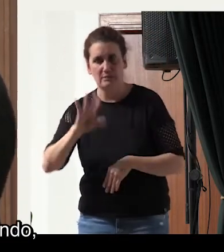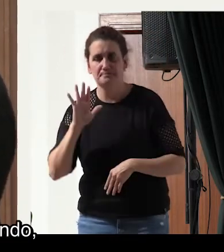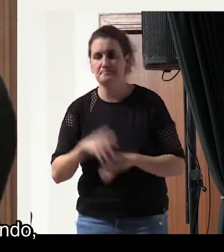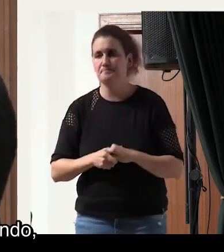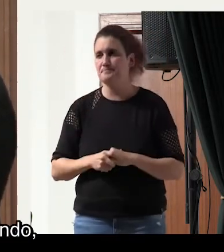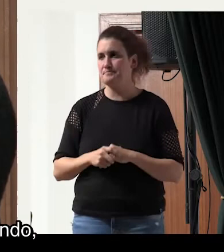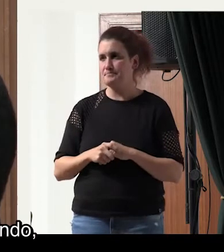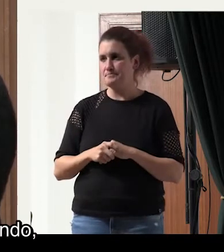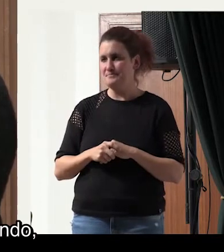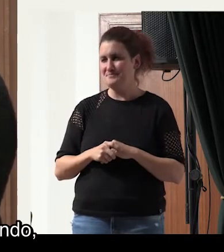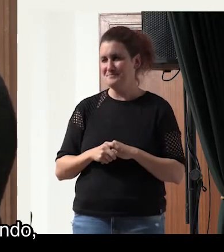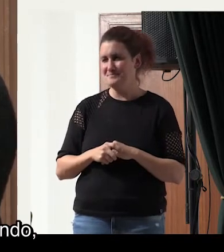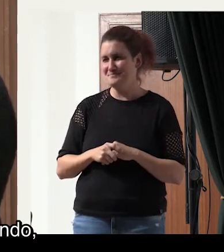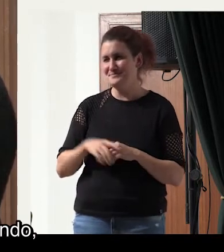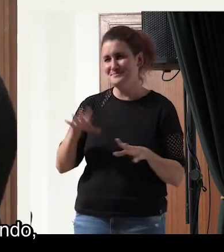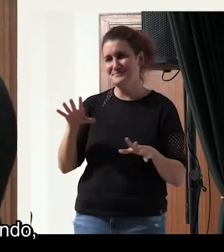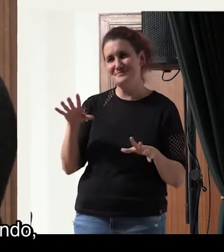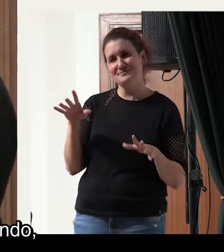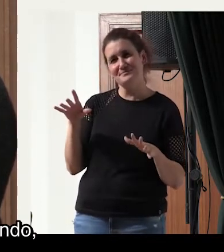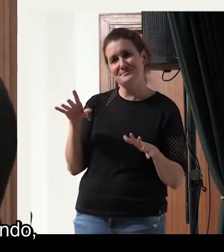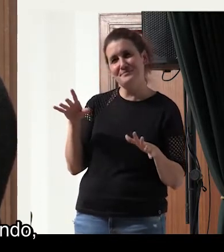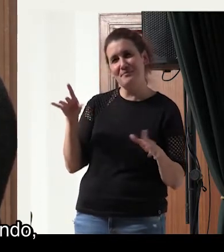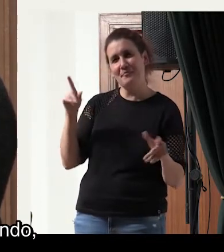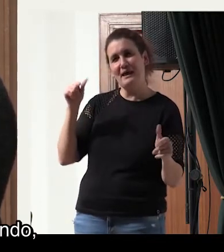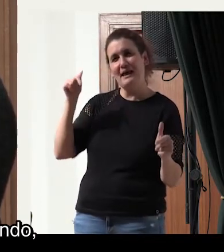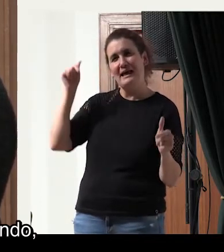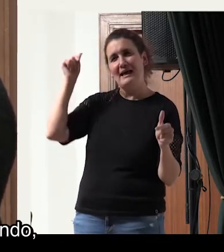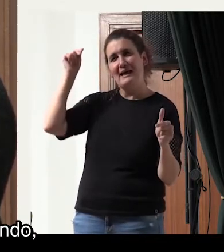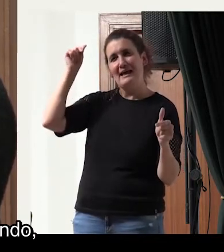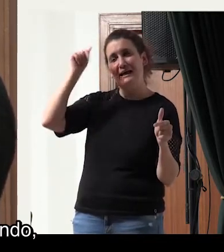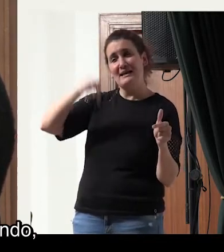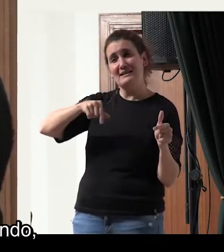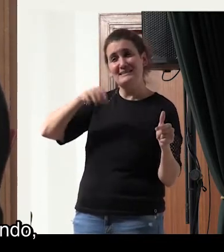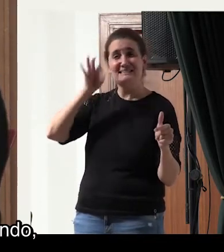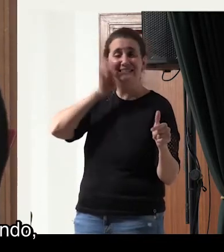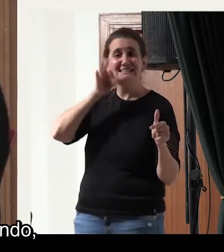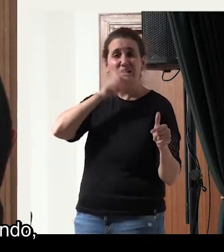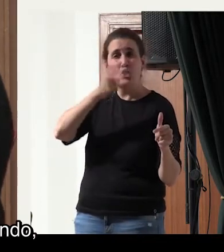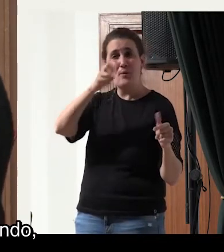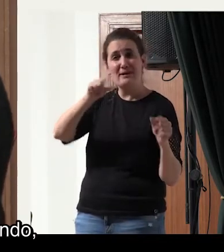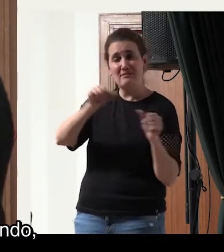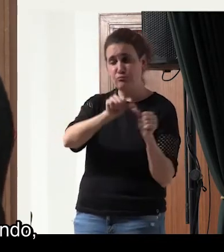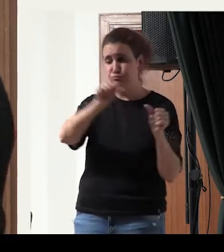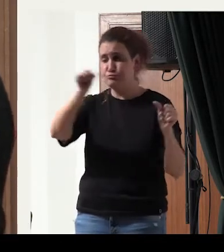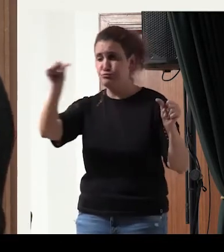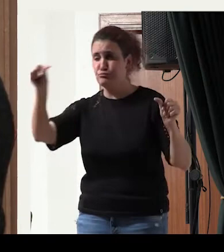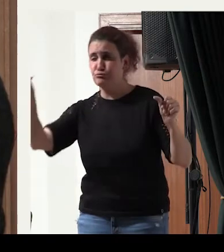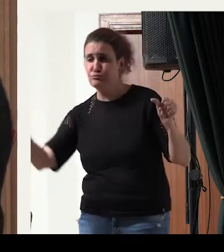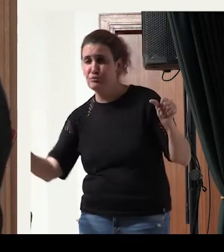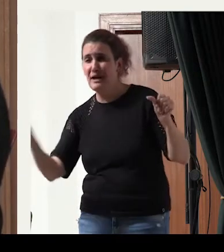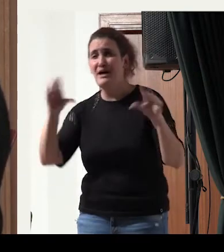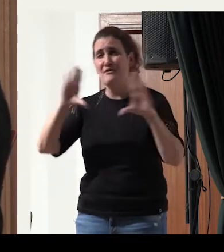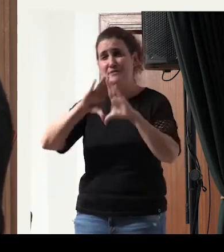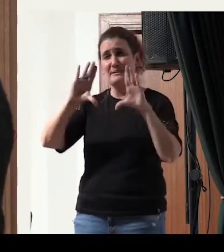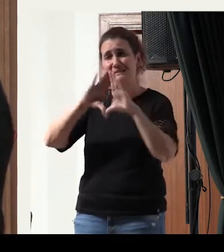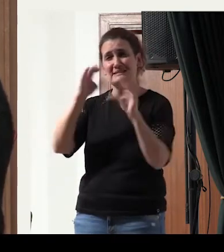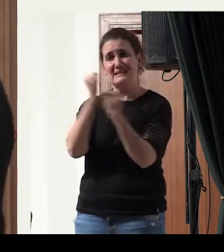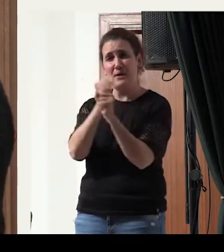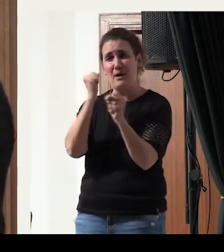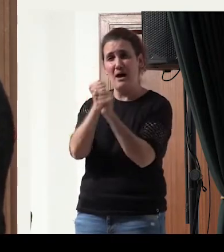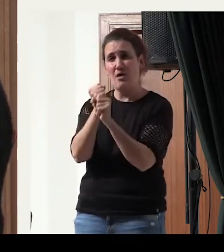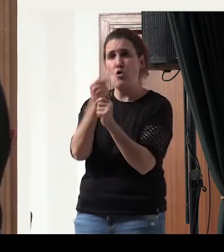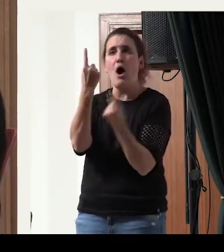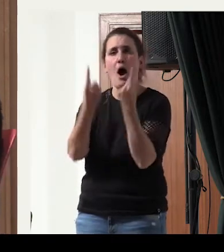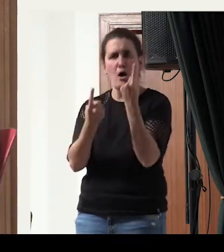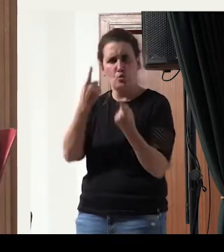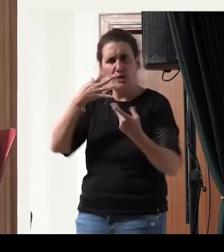Esto, a lo largo del siglo XX, las feministas lo han ido trabajando, algunas desde lo real, desde el